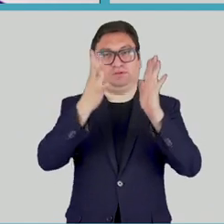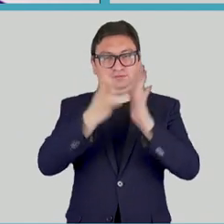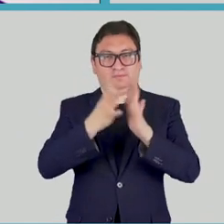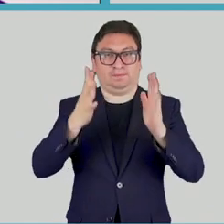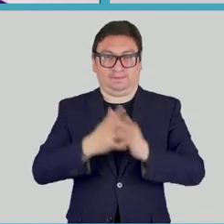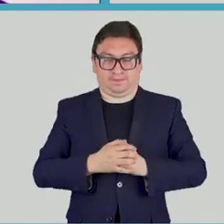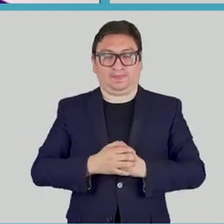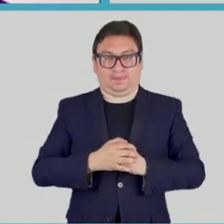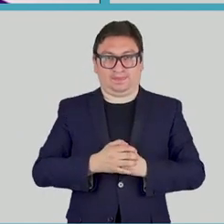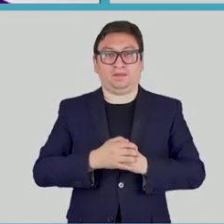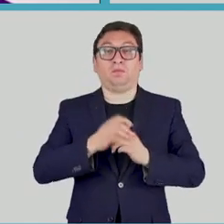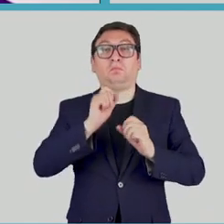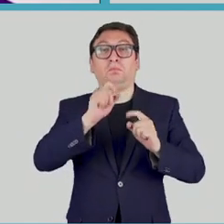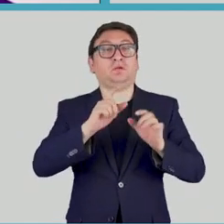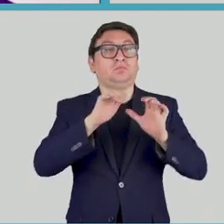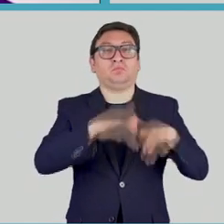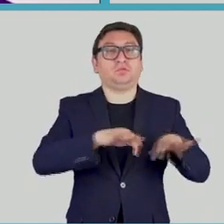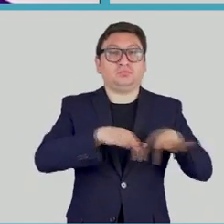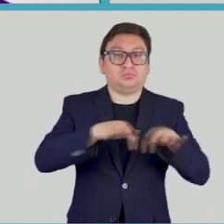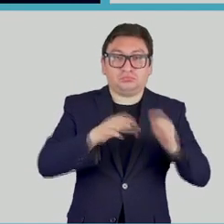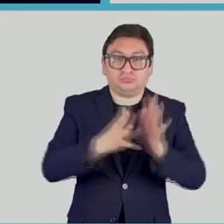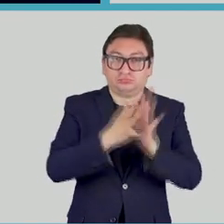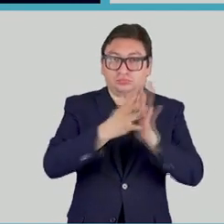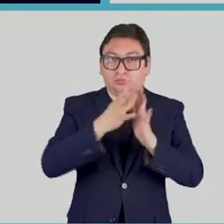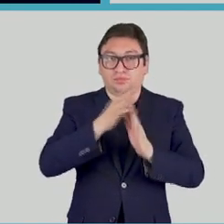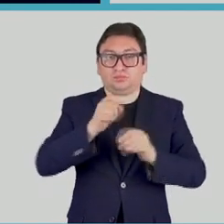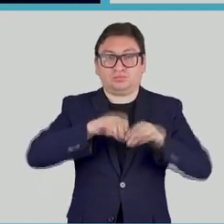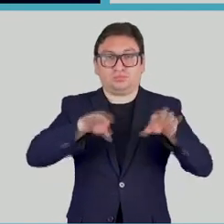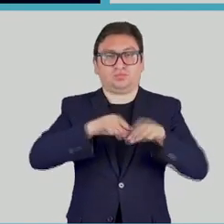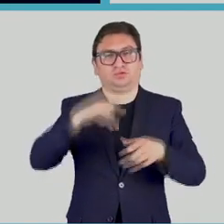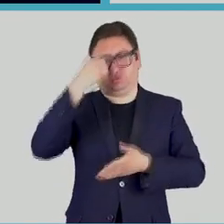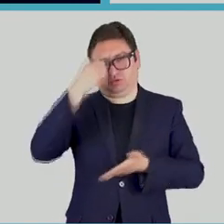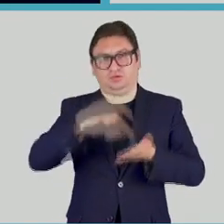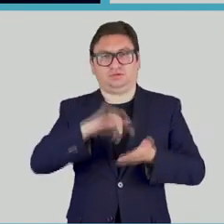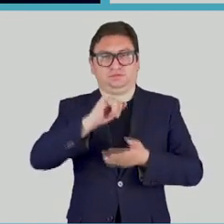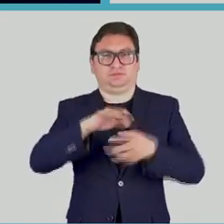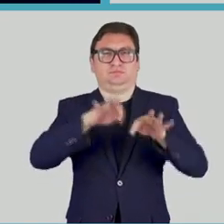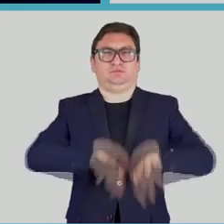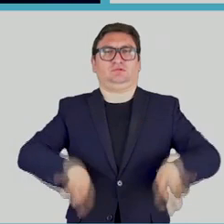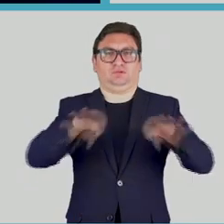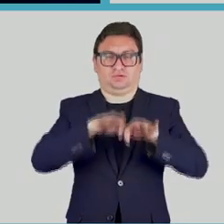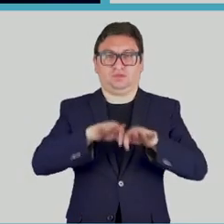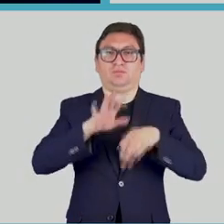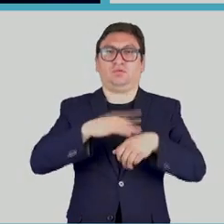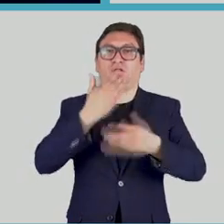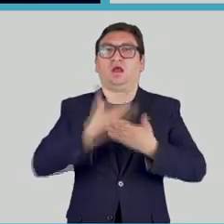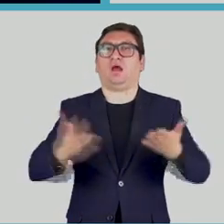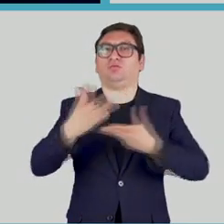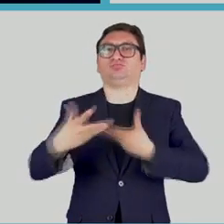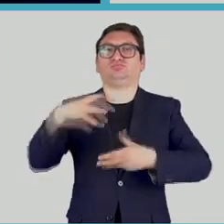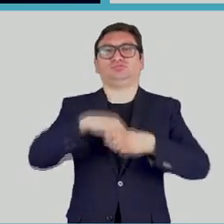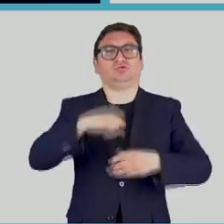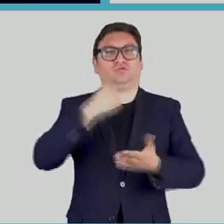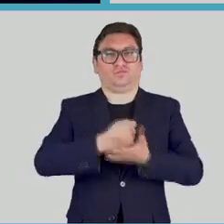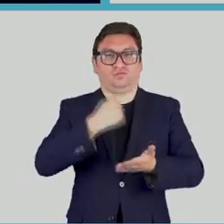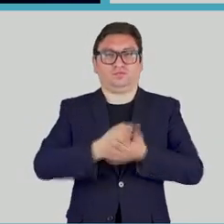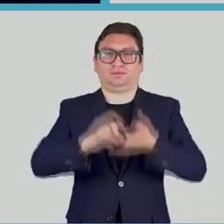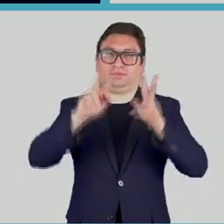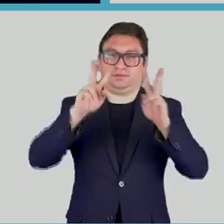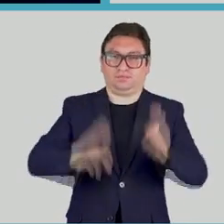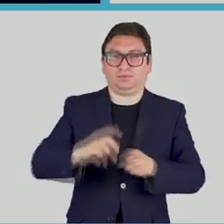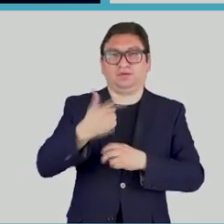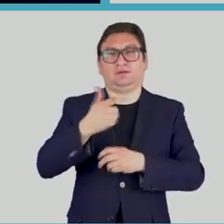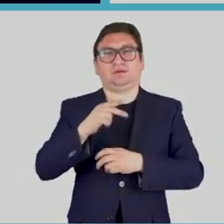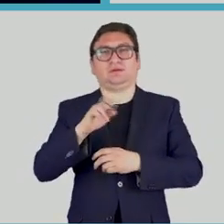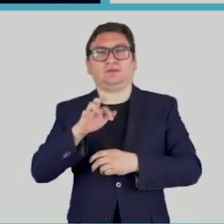en los propios medios de comunicación Yo creo que es importante es fundamental hoy en día se habla de una inclusión forzada en